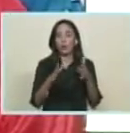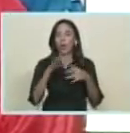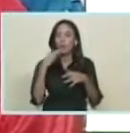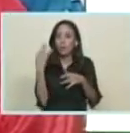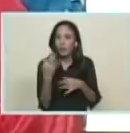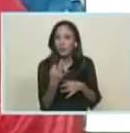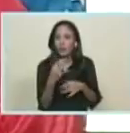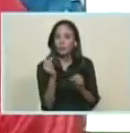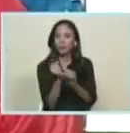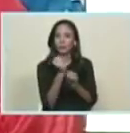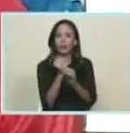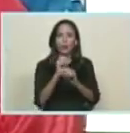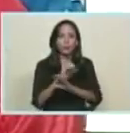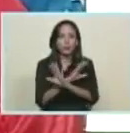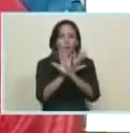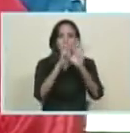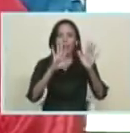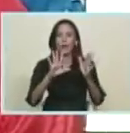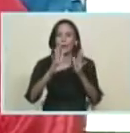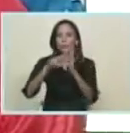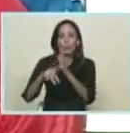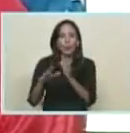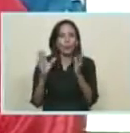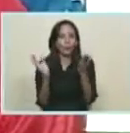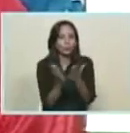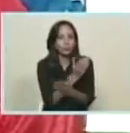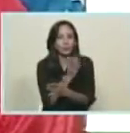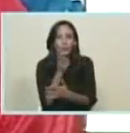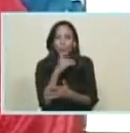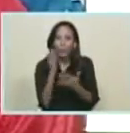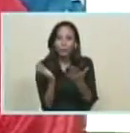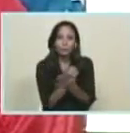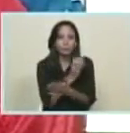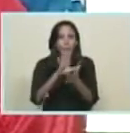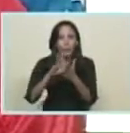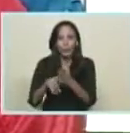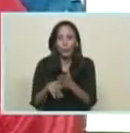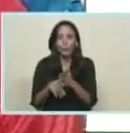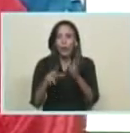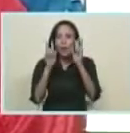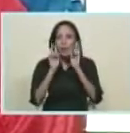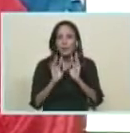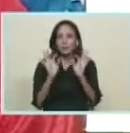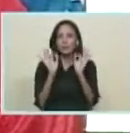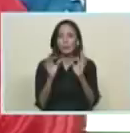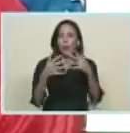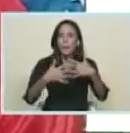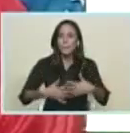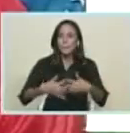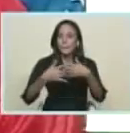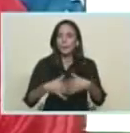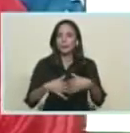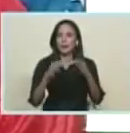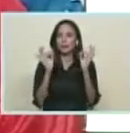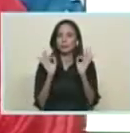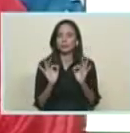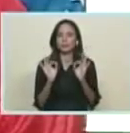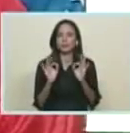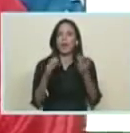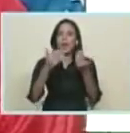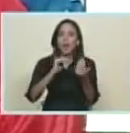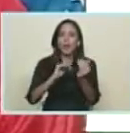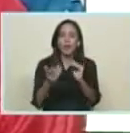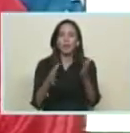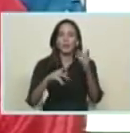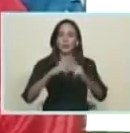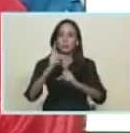honestidad. Vamos a limpiar a PDVSA y la vamos a convertir en una potencia ética